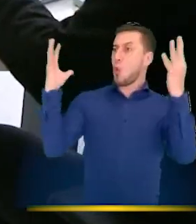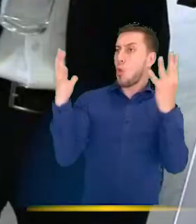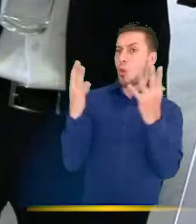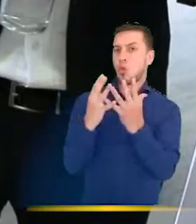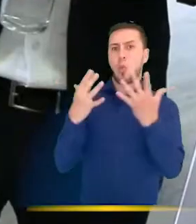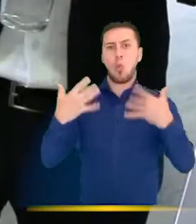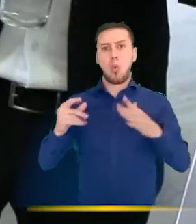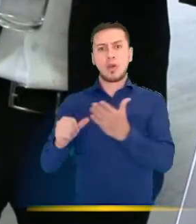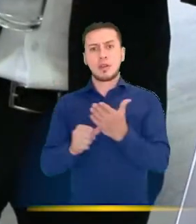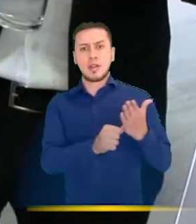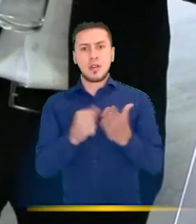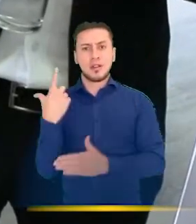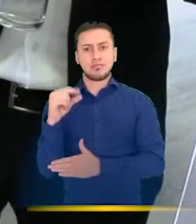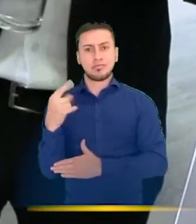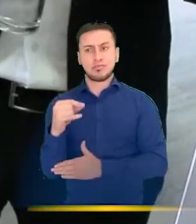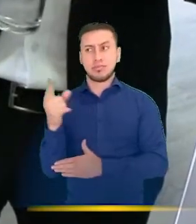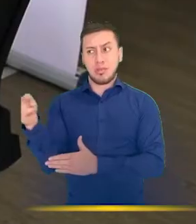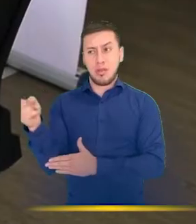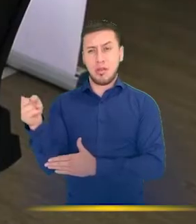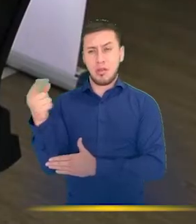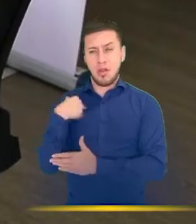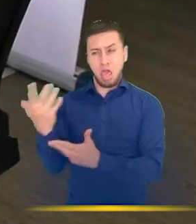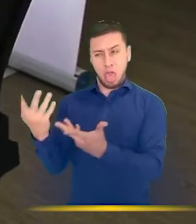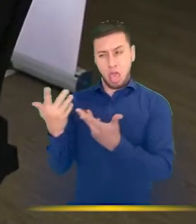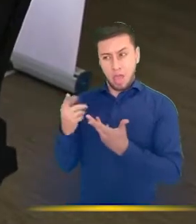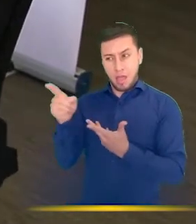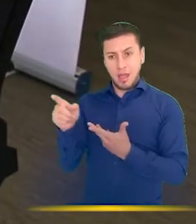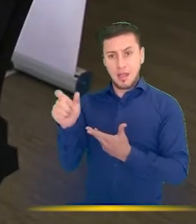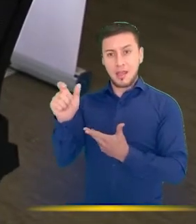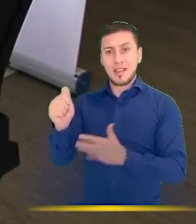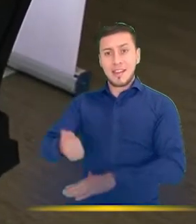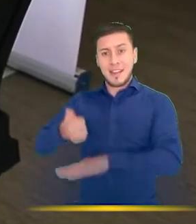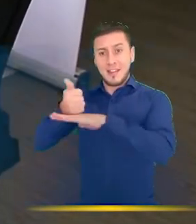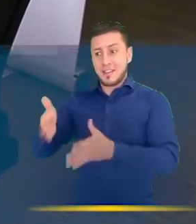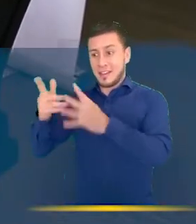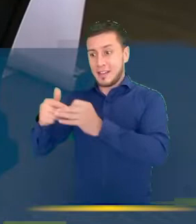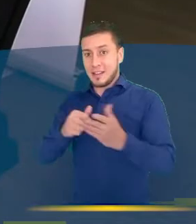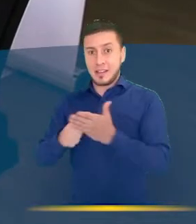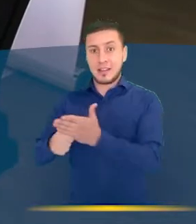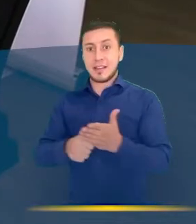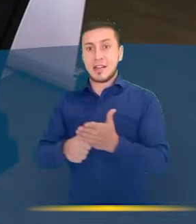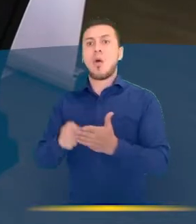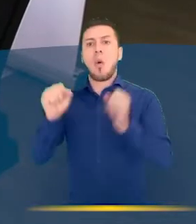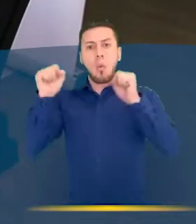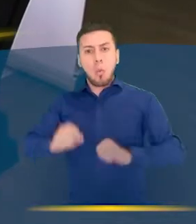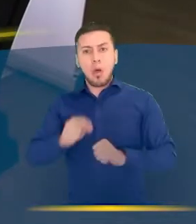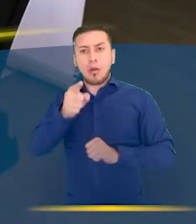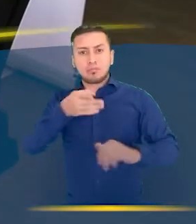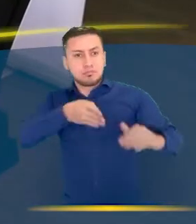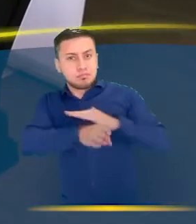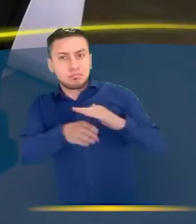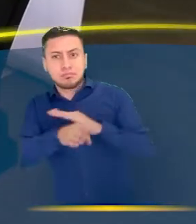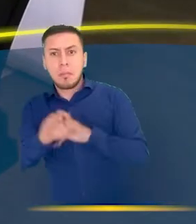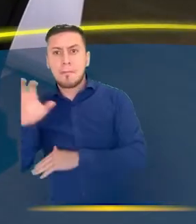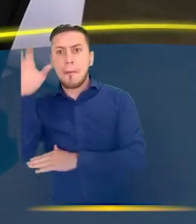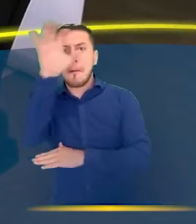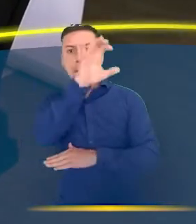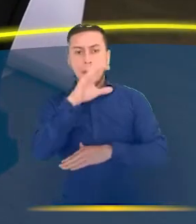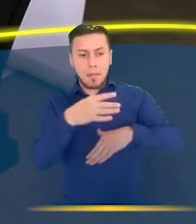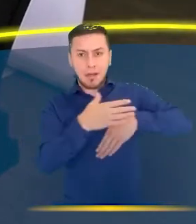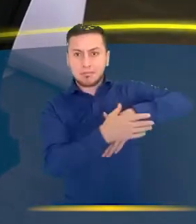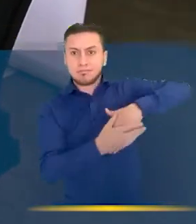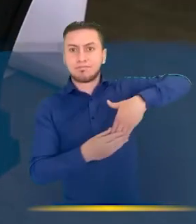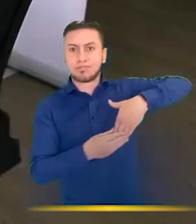del mundo en tener una cédula digital que inclusive creo, por lo que escuché al registrador, nos permitirá entrar a algunos países inclusive del área